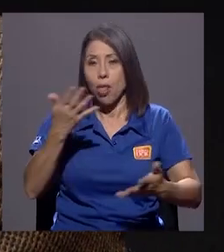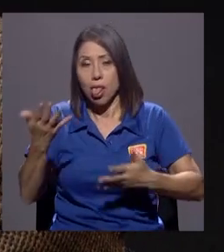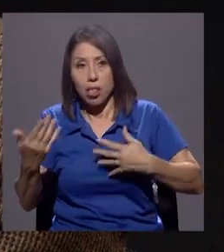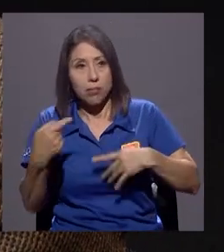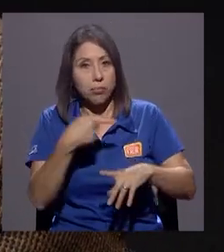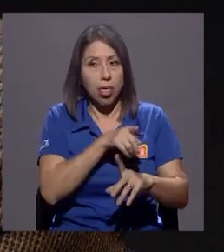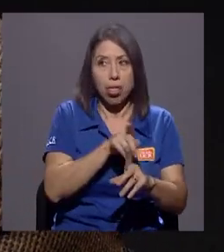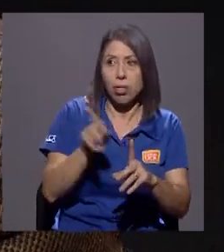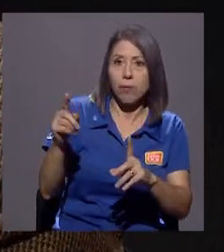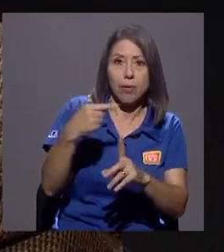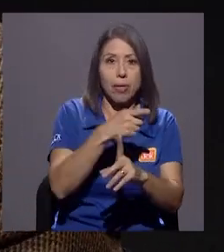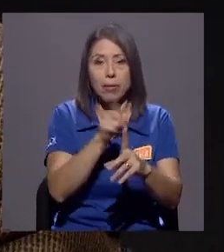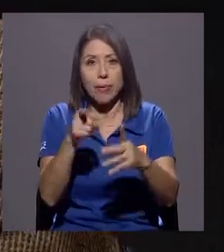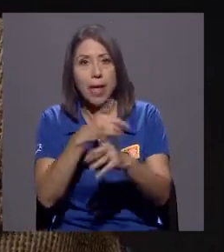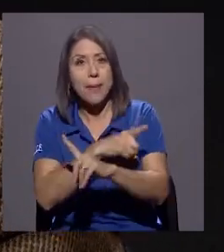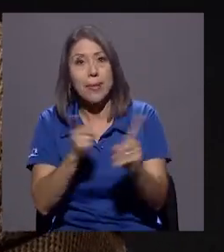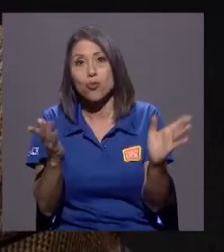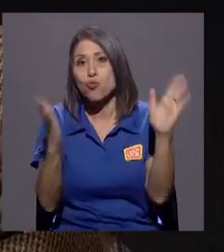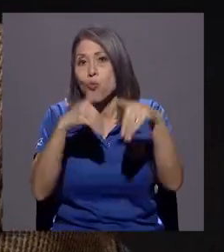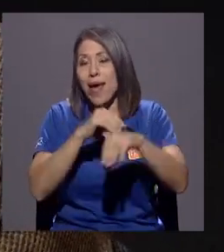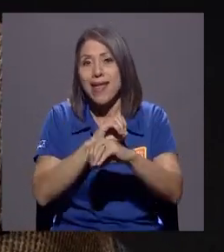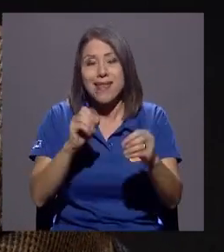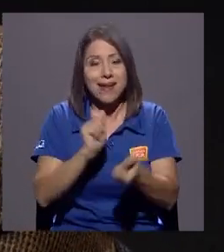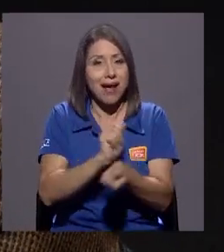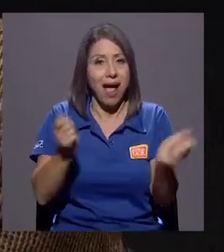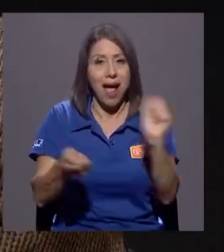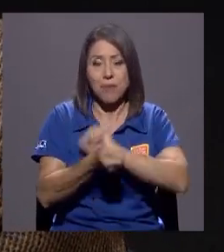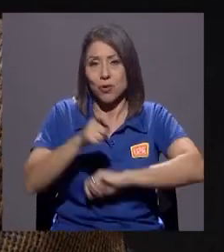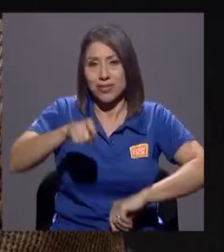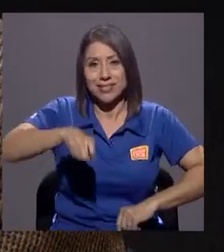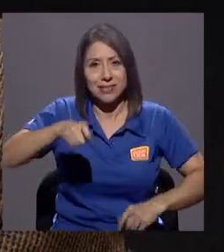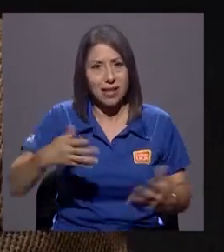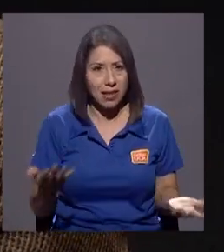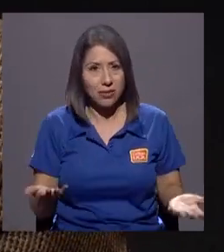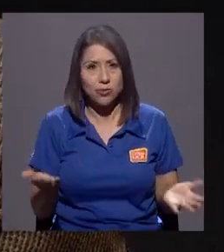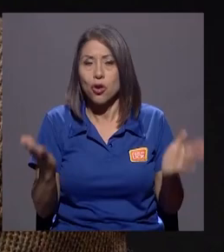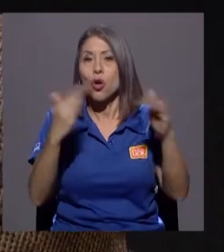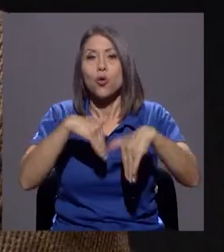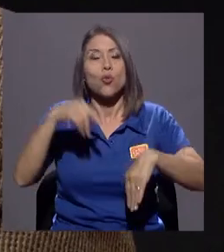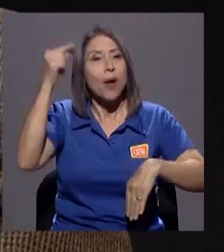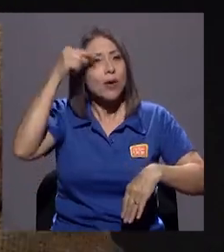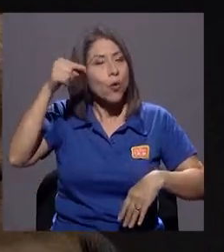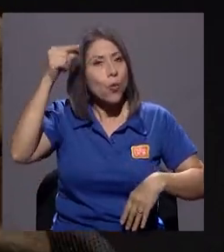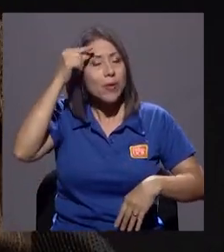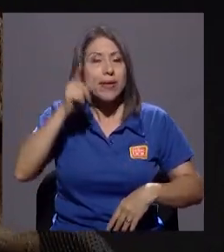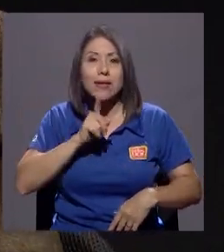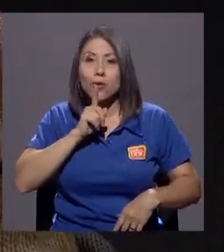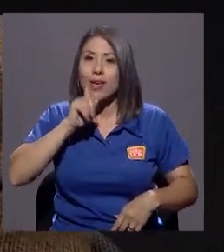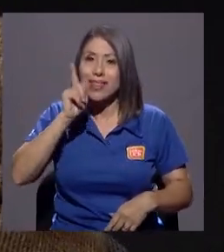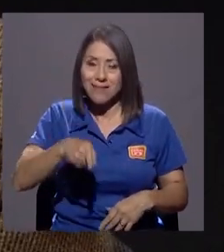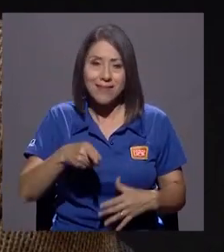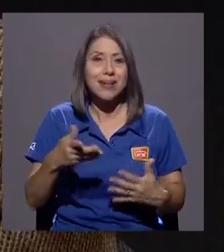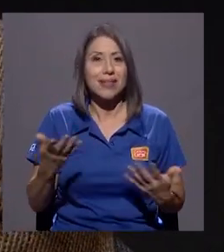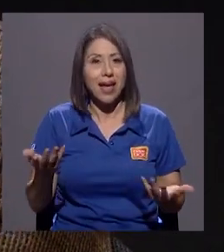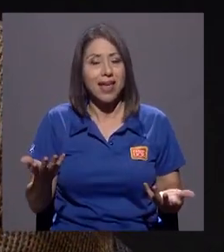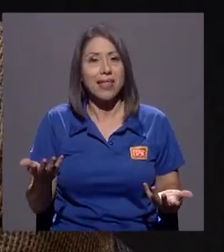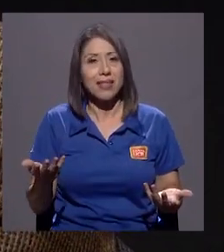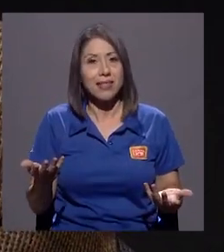sin que los cambios necesarios se concreten sin que tengamos un gobierno que de verdad